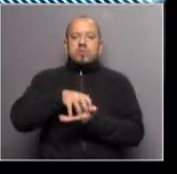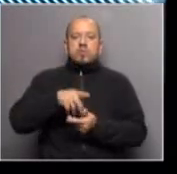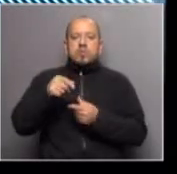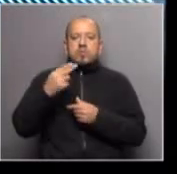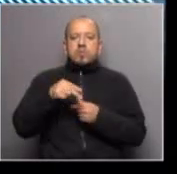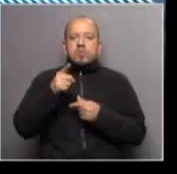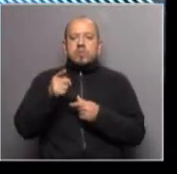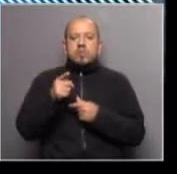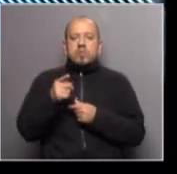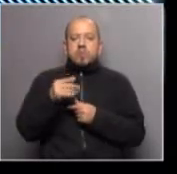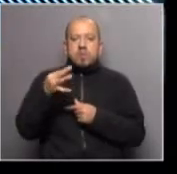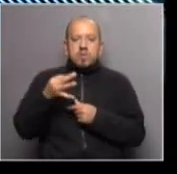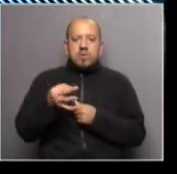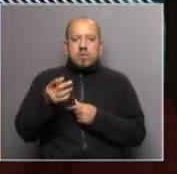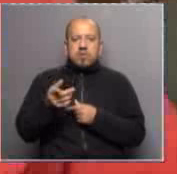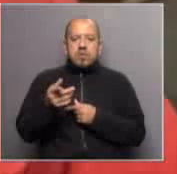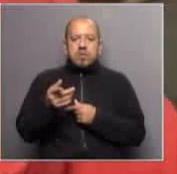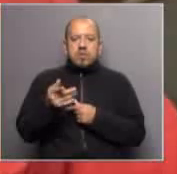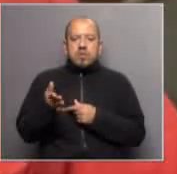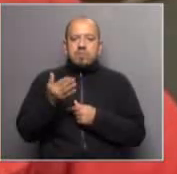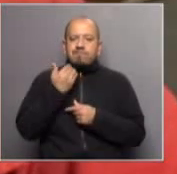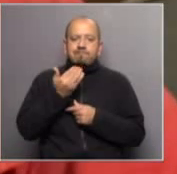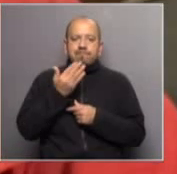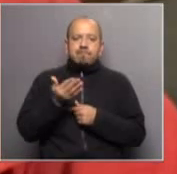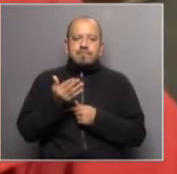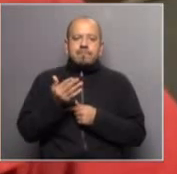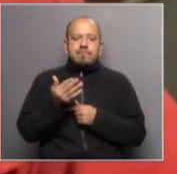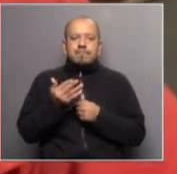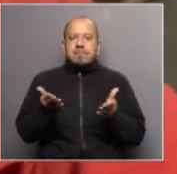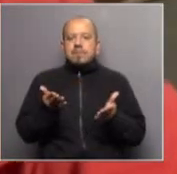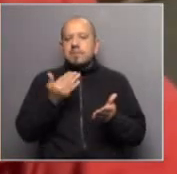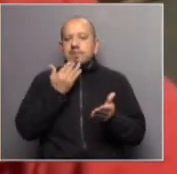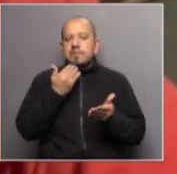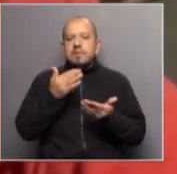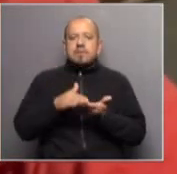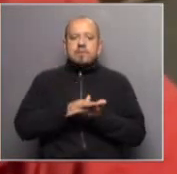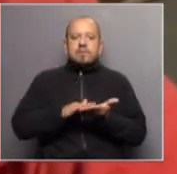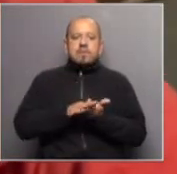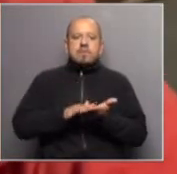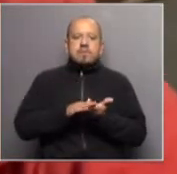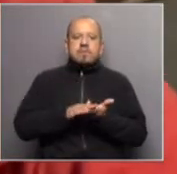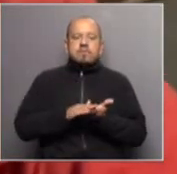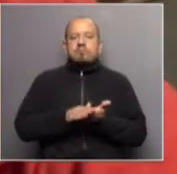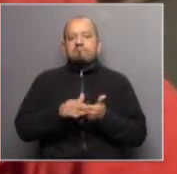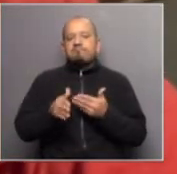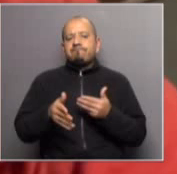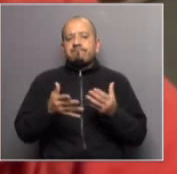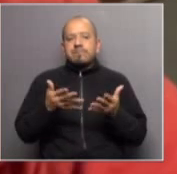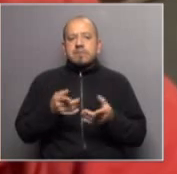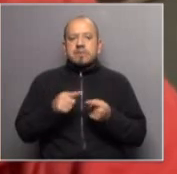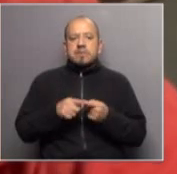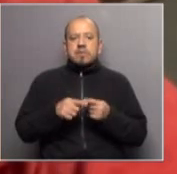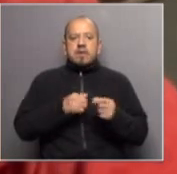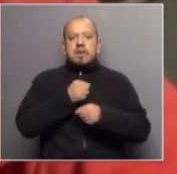tocamos, pero la verdad es que no tiene sentido decirlo porque, claro, porque andas no sabemos nada. La verdad que hemos atravesado, el